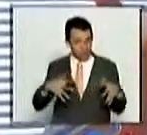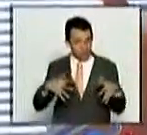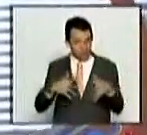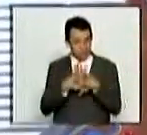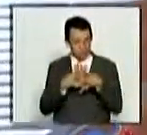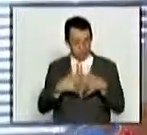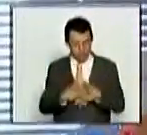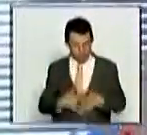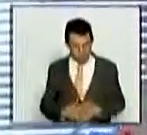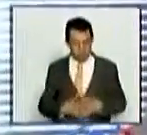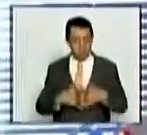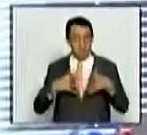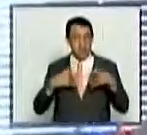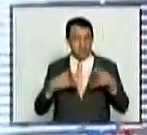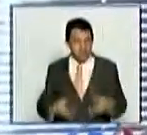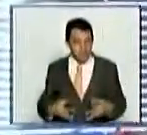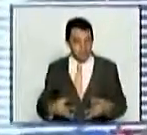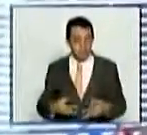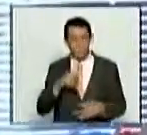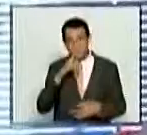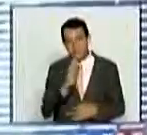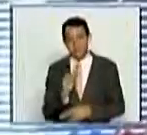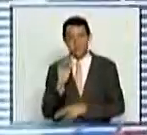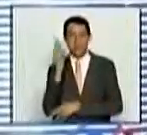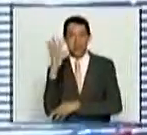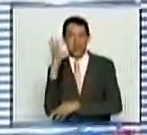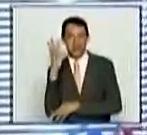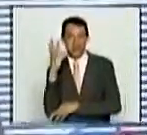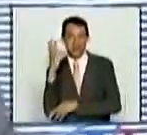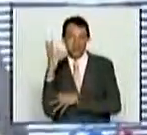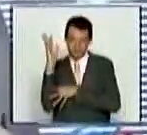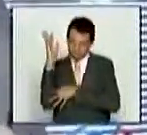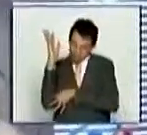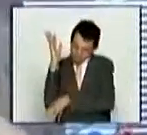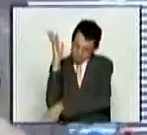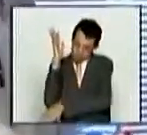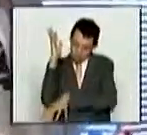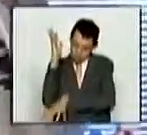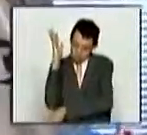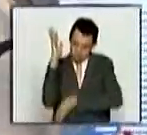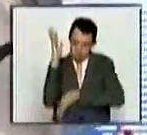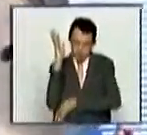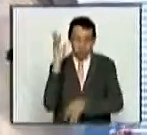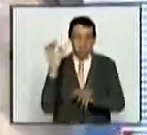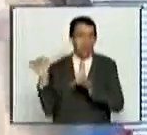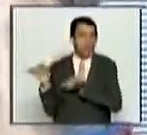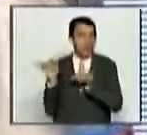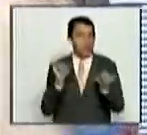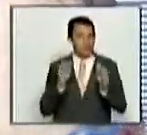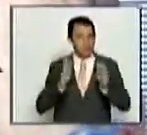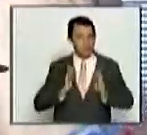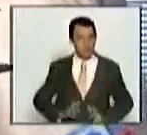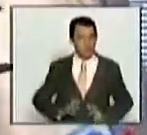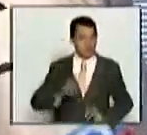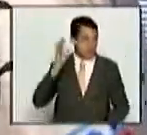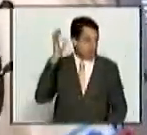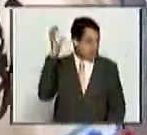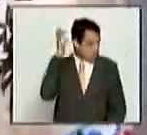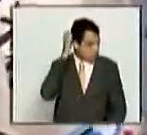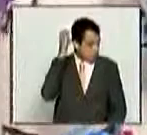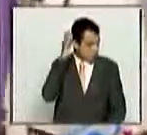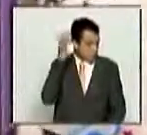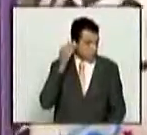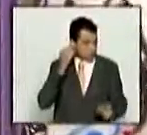árbol. Entonces se están buscando ciertos sitios que desde acá hacen las conexiones neurológicas y van a